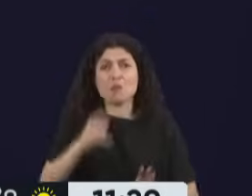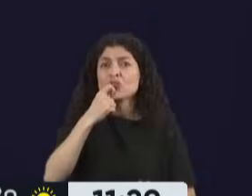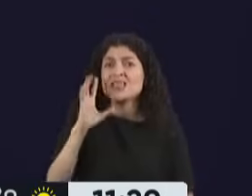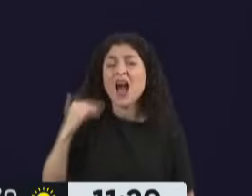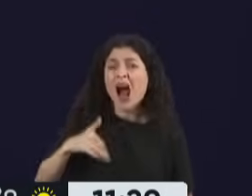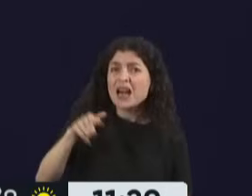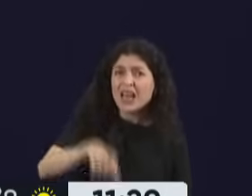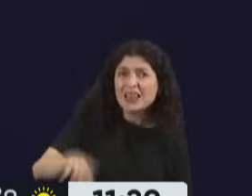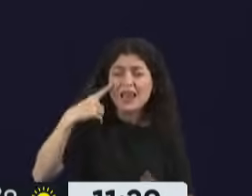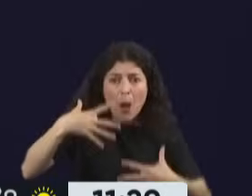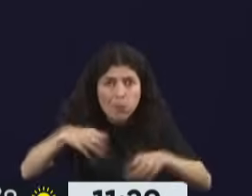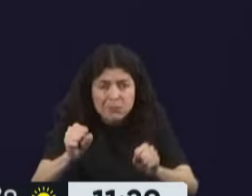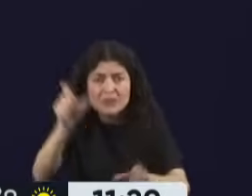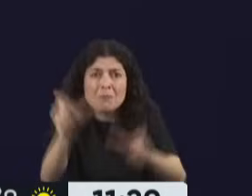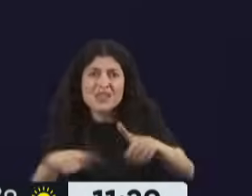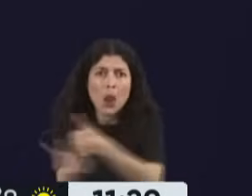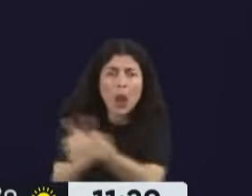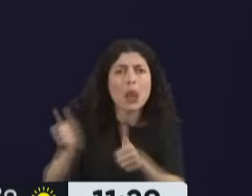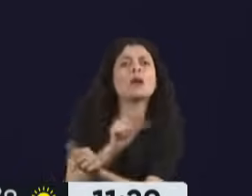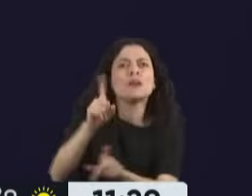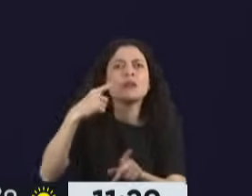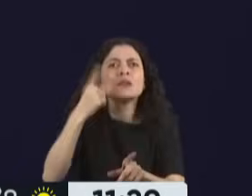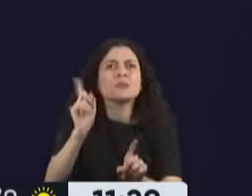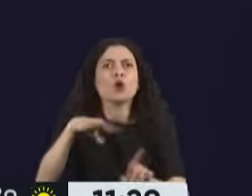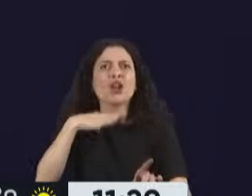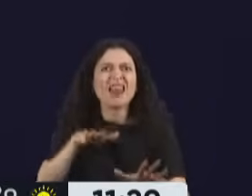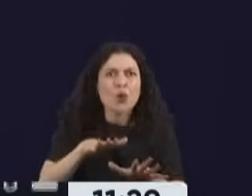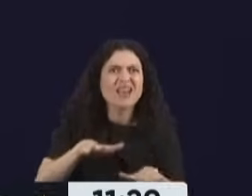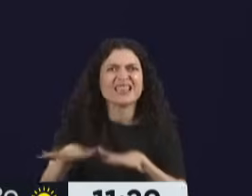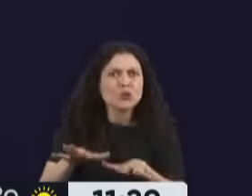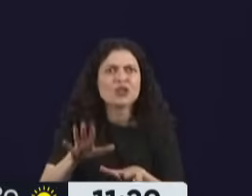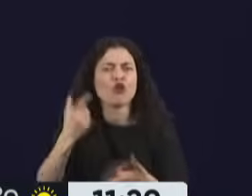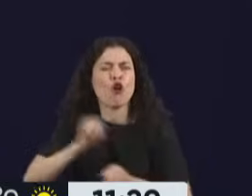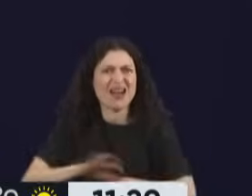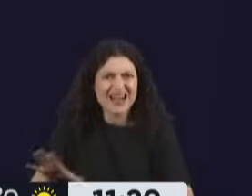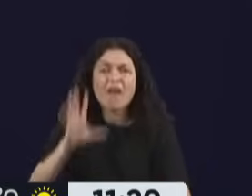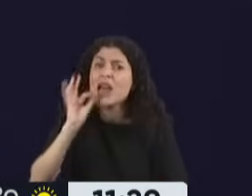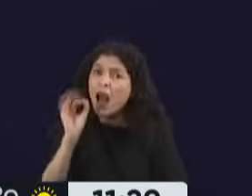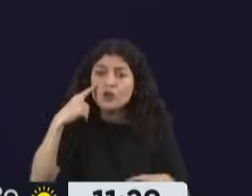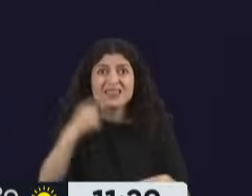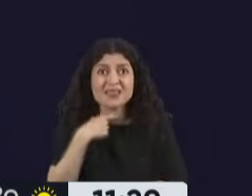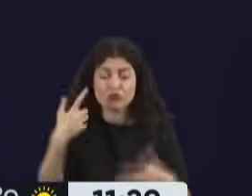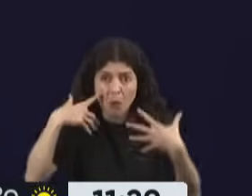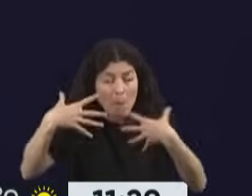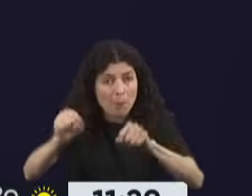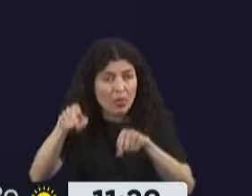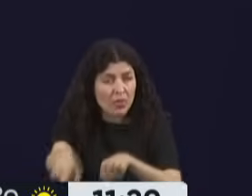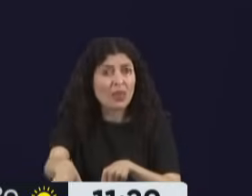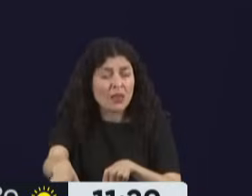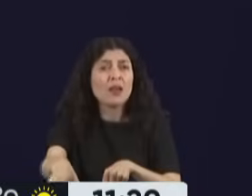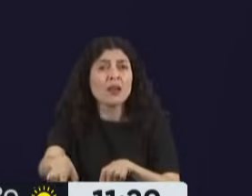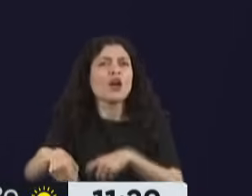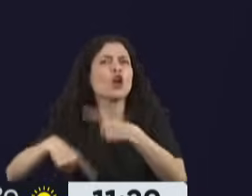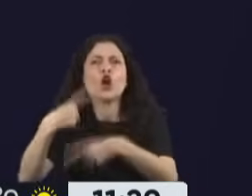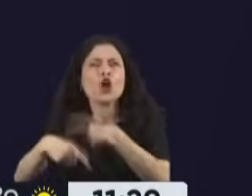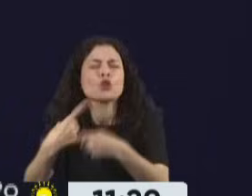Argentina hay delincuentes en las condiciones que mencionás, se procederá a seguir